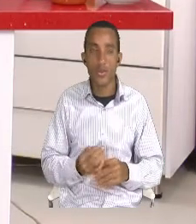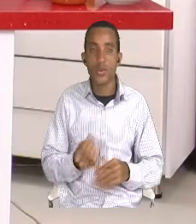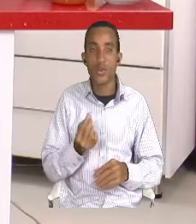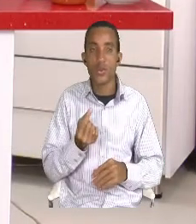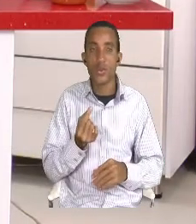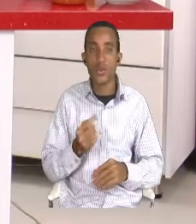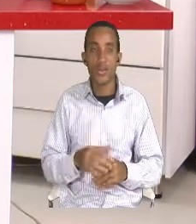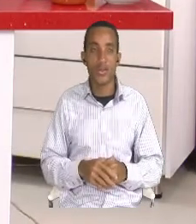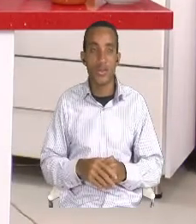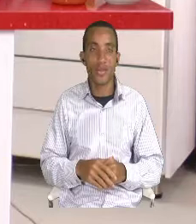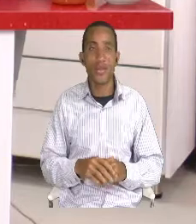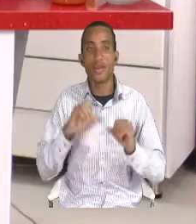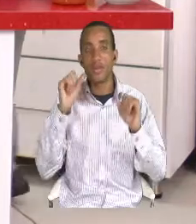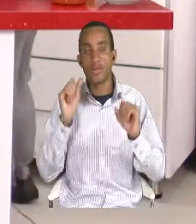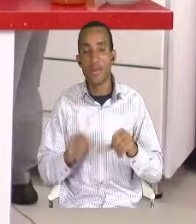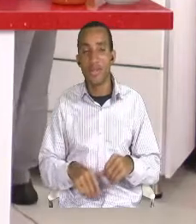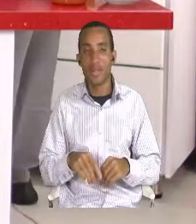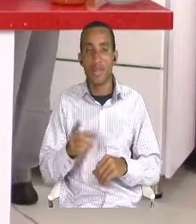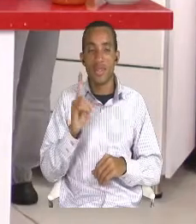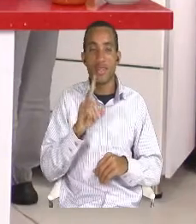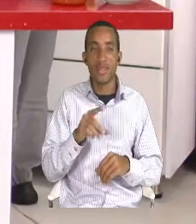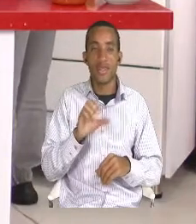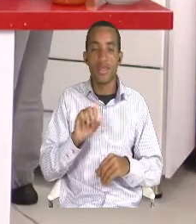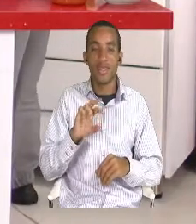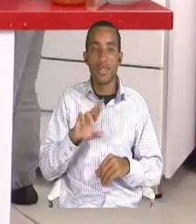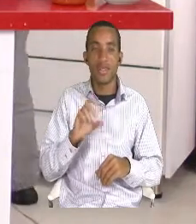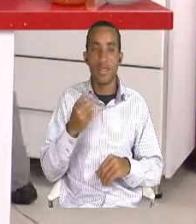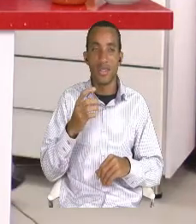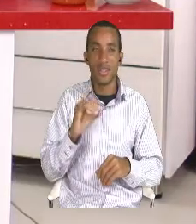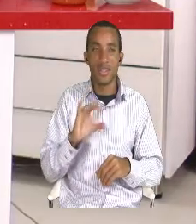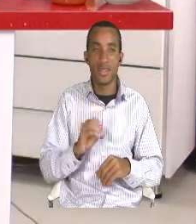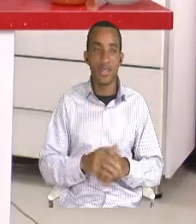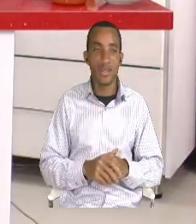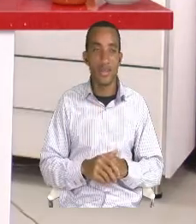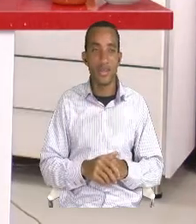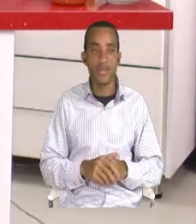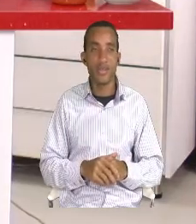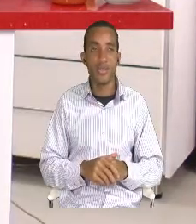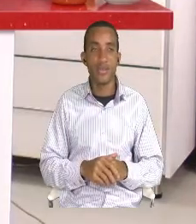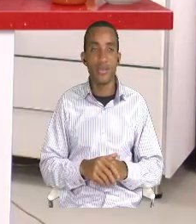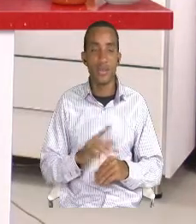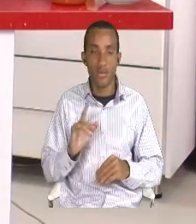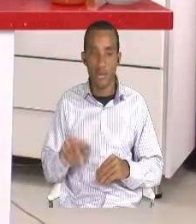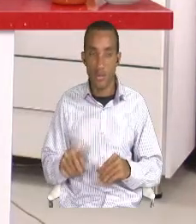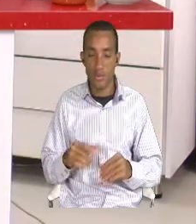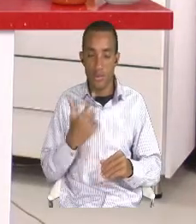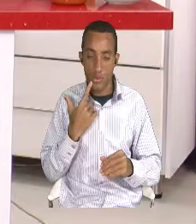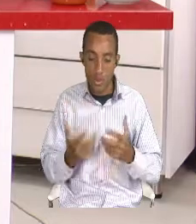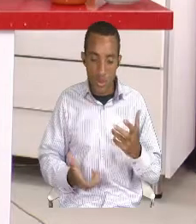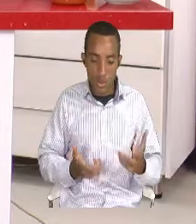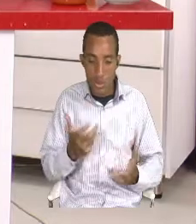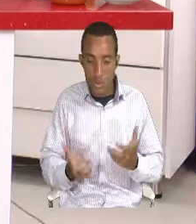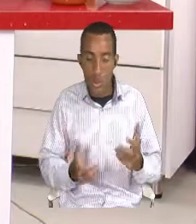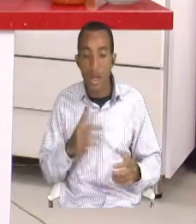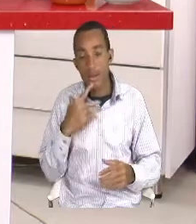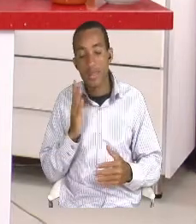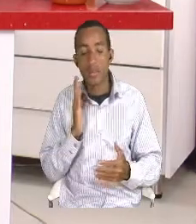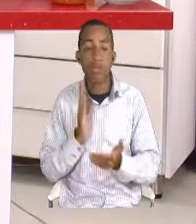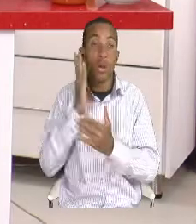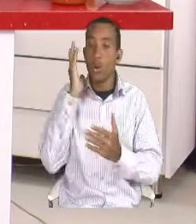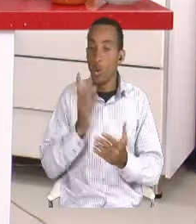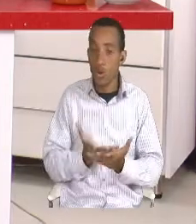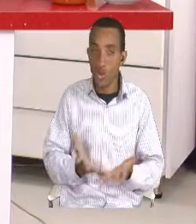Perdón. Todo eso es válido, mi querido Sergio. No, claro, no, y en la cocina por es... En la cocina es común los accidentes que